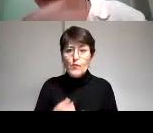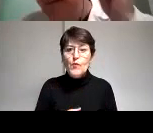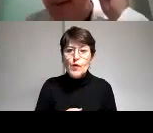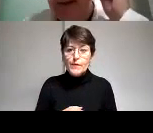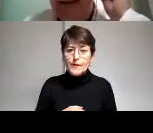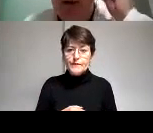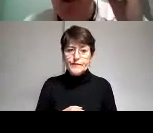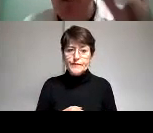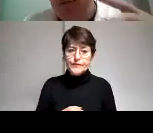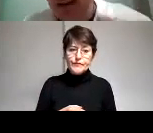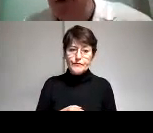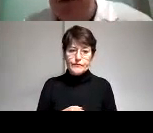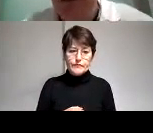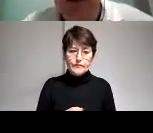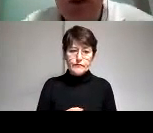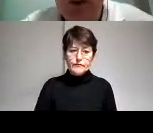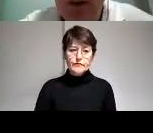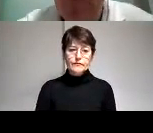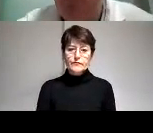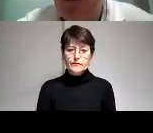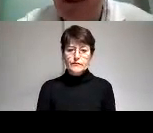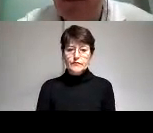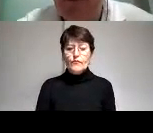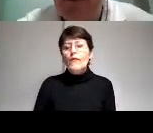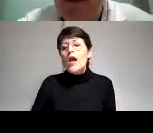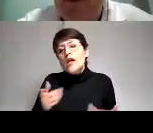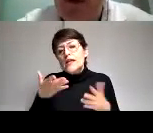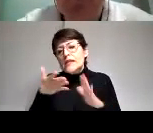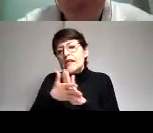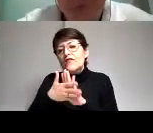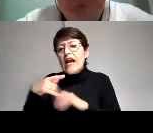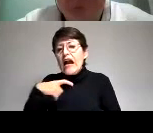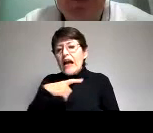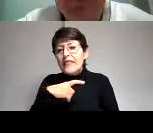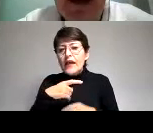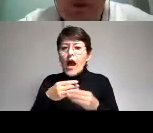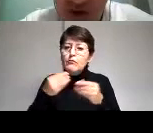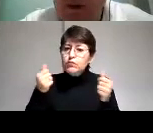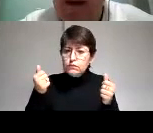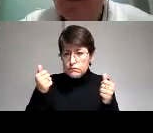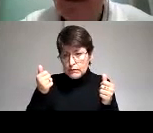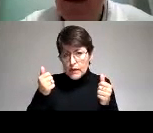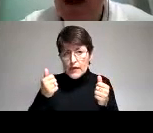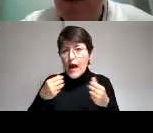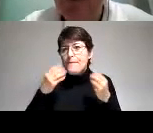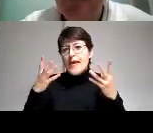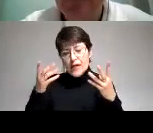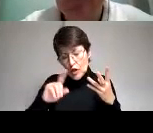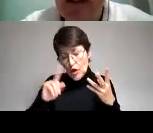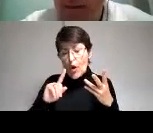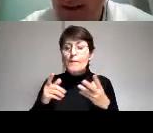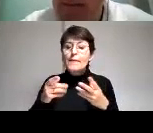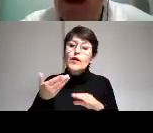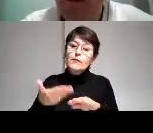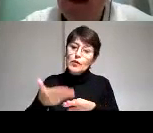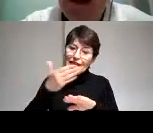coadyuvante, evidentemente como cofactor. No vamos a curar un cáncer con calostro, pero podemos hacer que el cuerpo tenga una capacidad